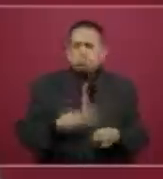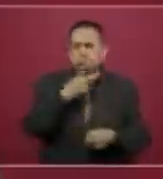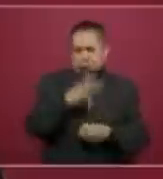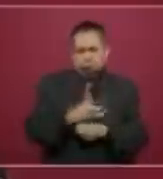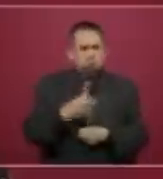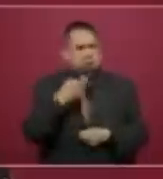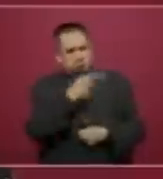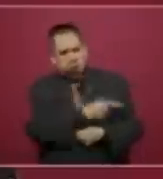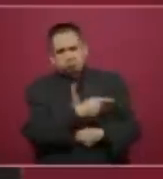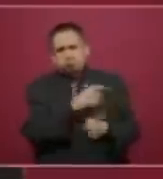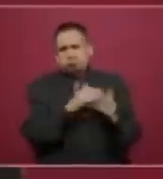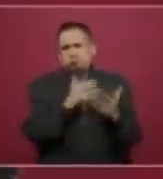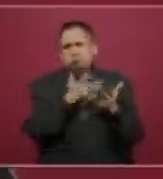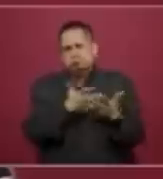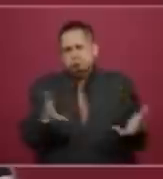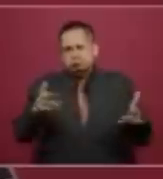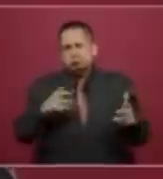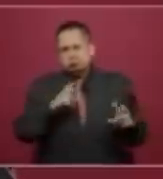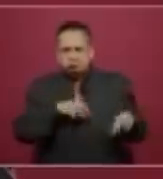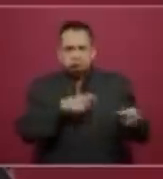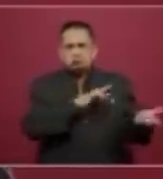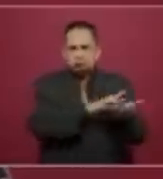abajo, y va a ir